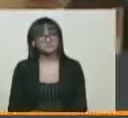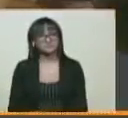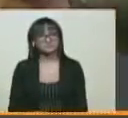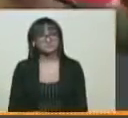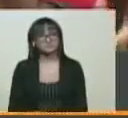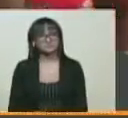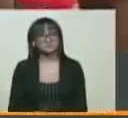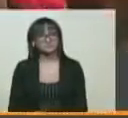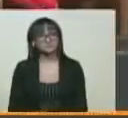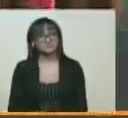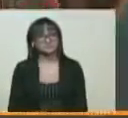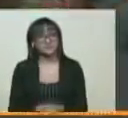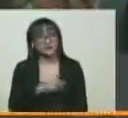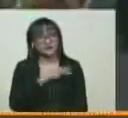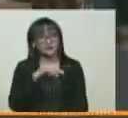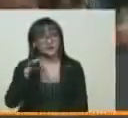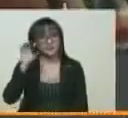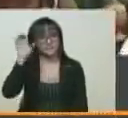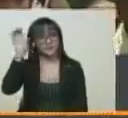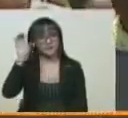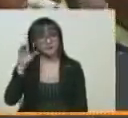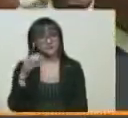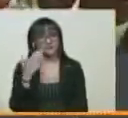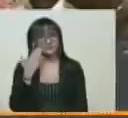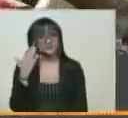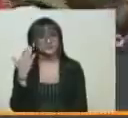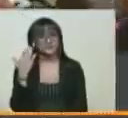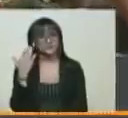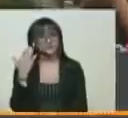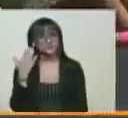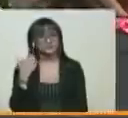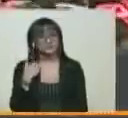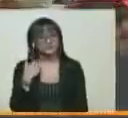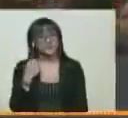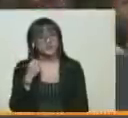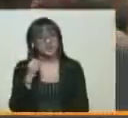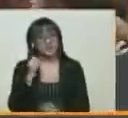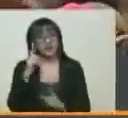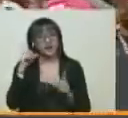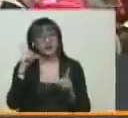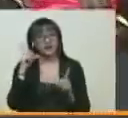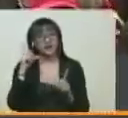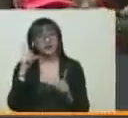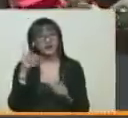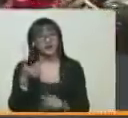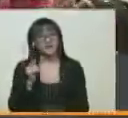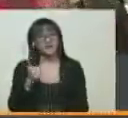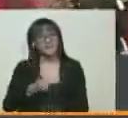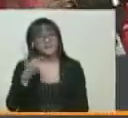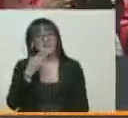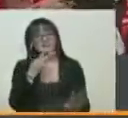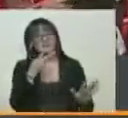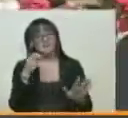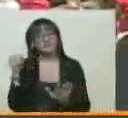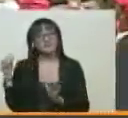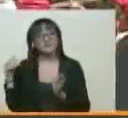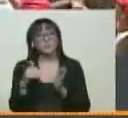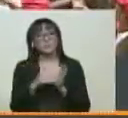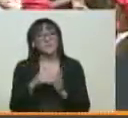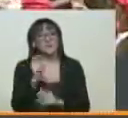Si es que con el carné de la patria fue que yo descubrí que habían más de